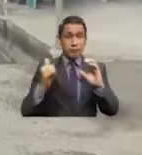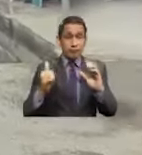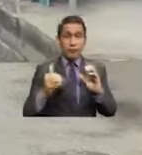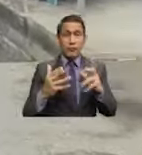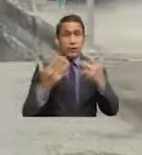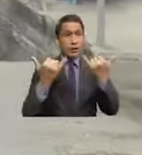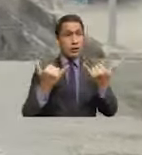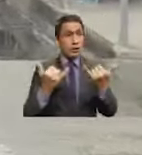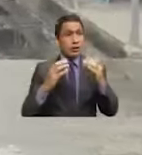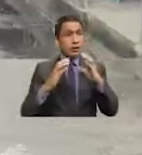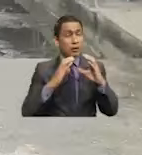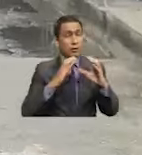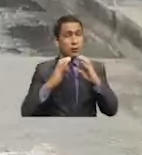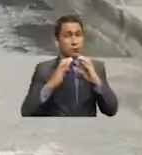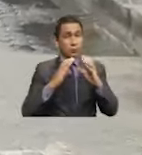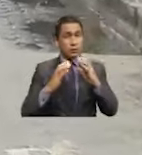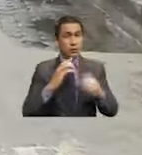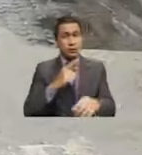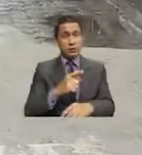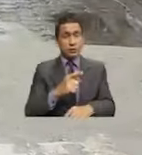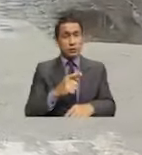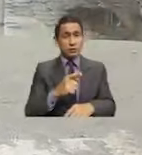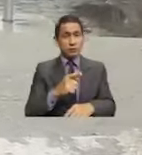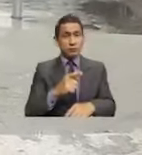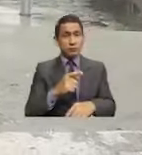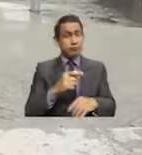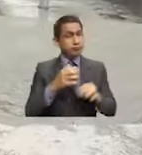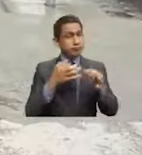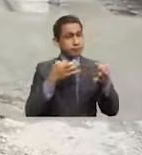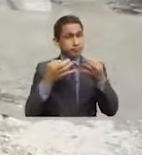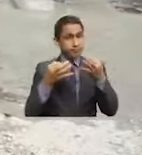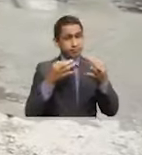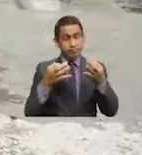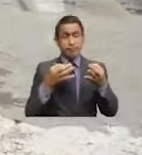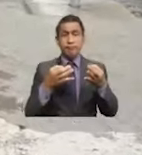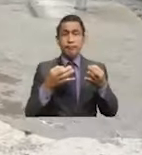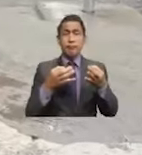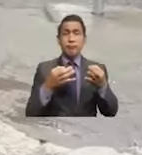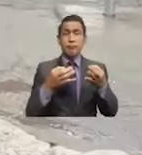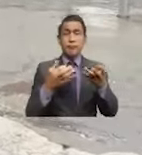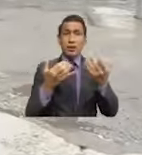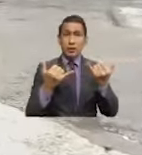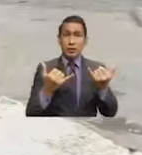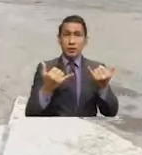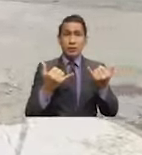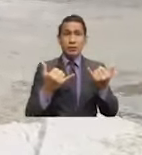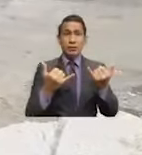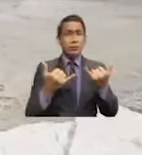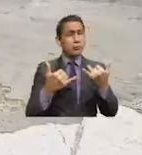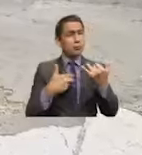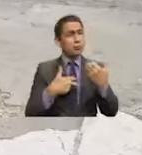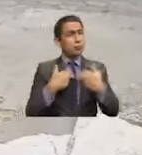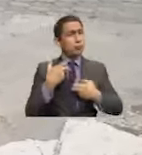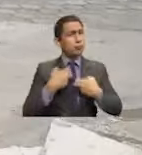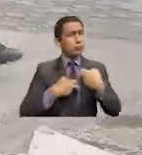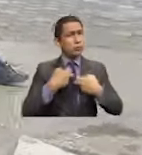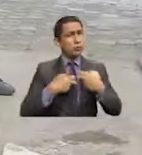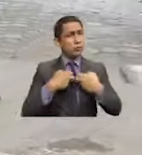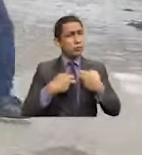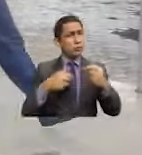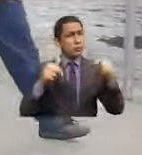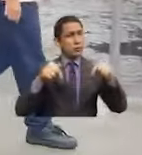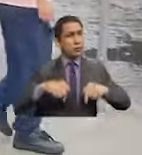conversar con alguien en este momento para que nos indique en este instante la situación que está pasando en